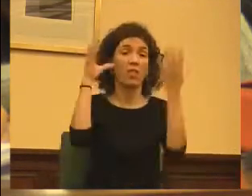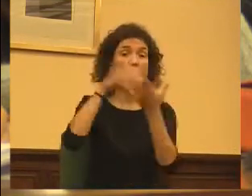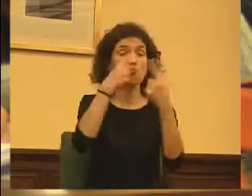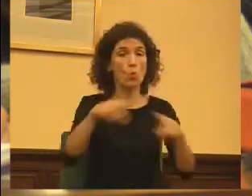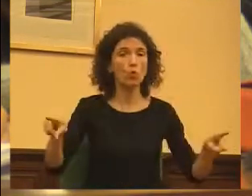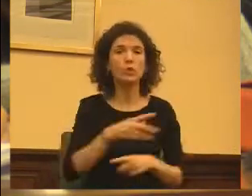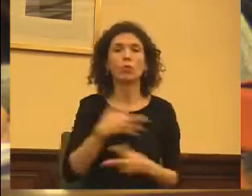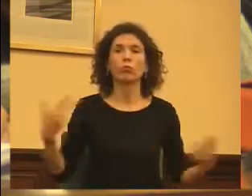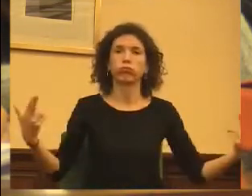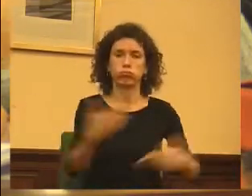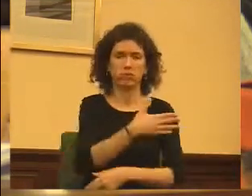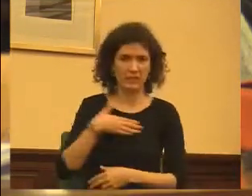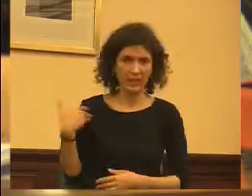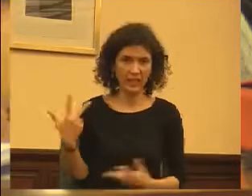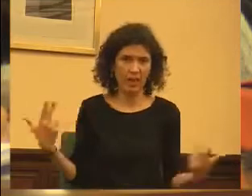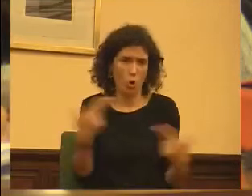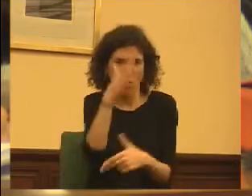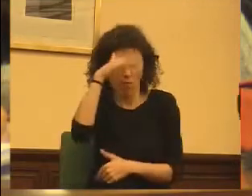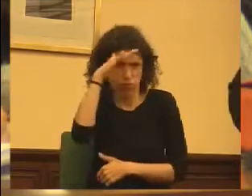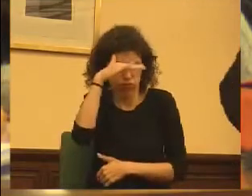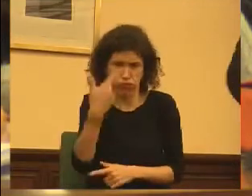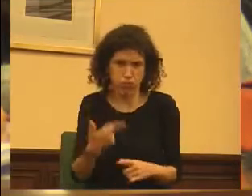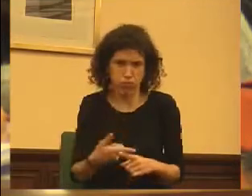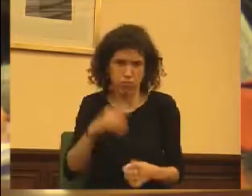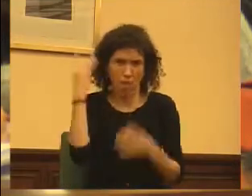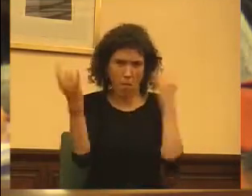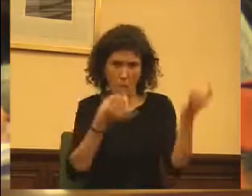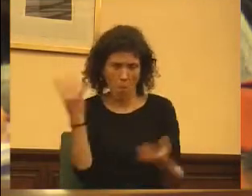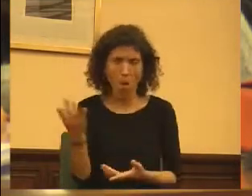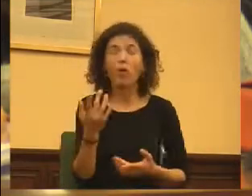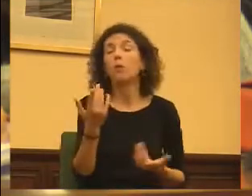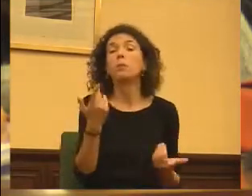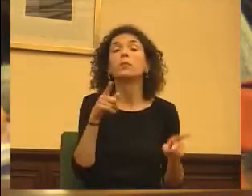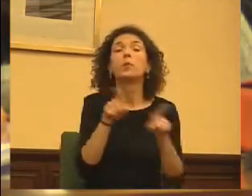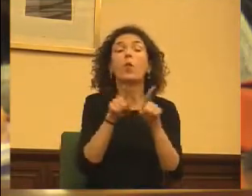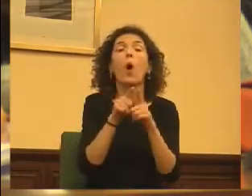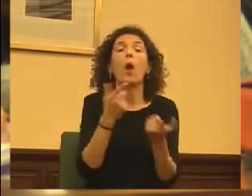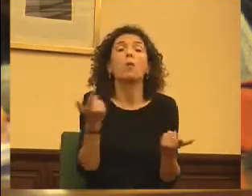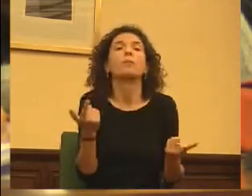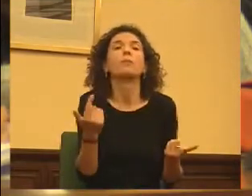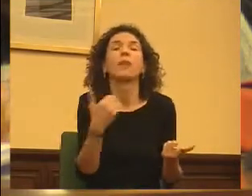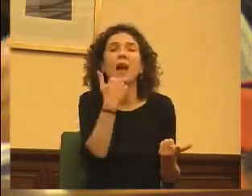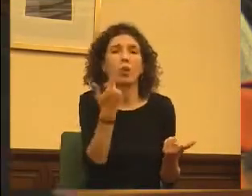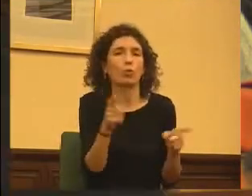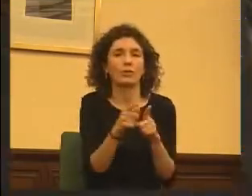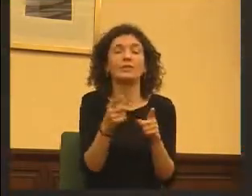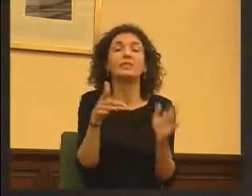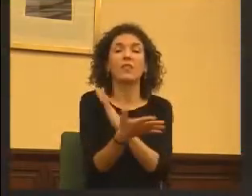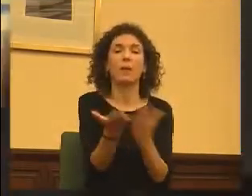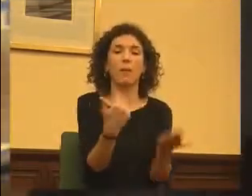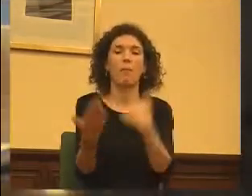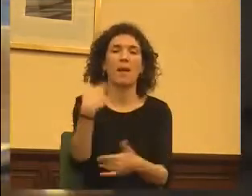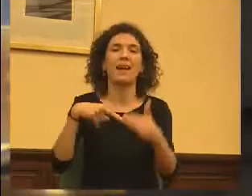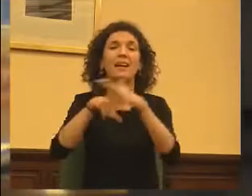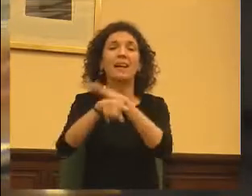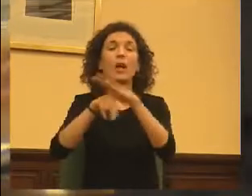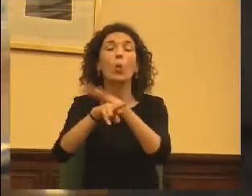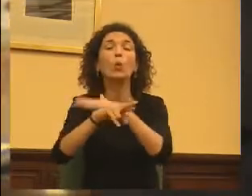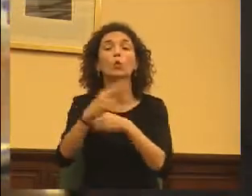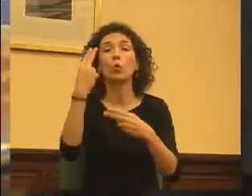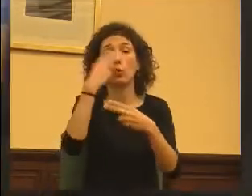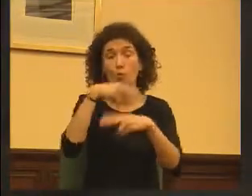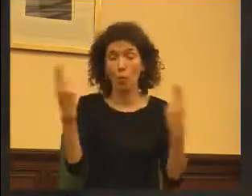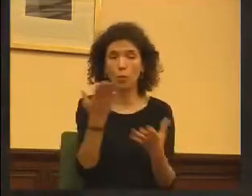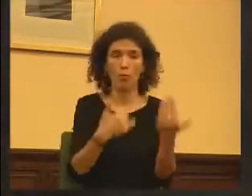futuros músicos. Recortes irracionales que no son más que un desmantelamiento de otro recurso